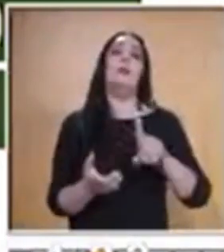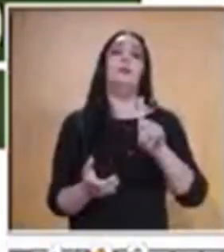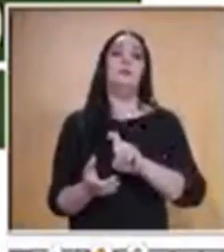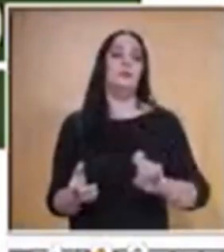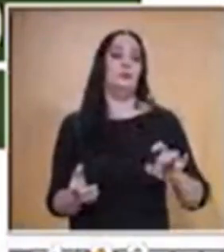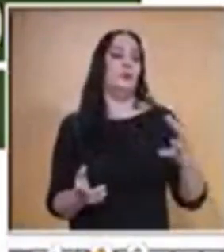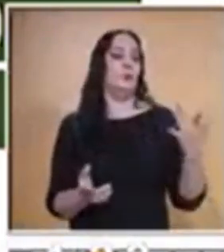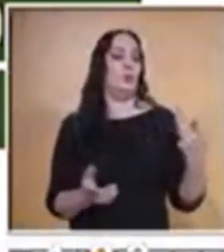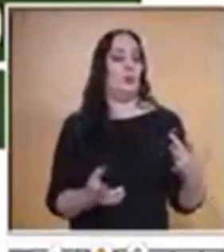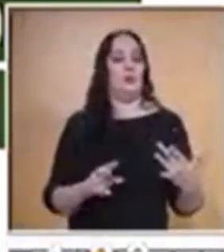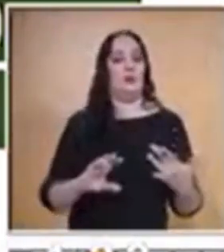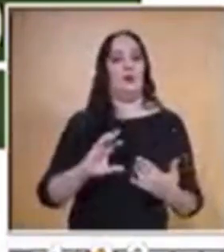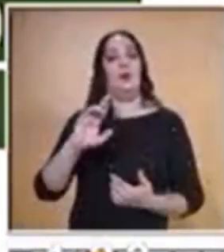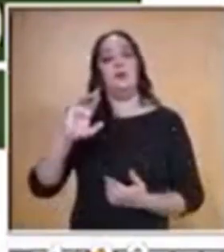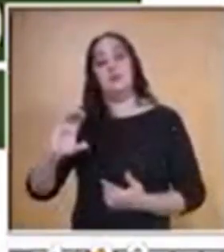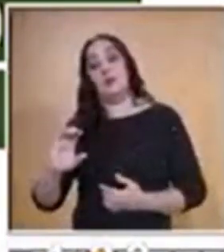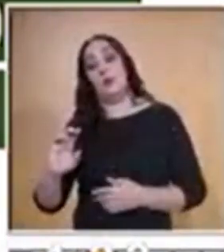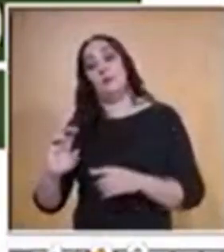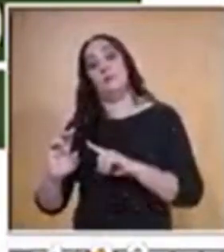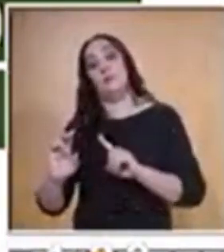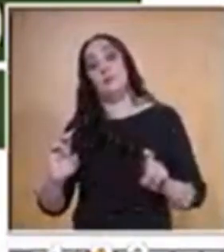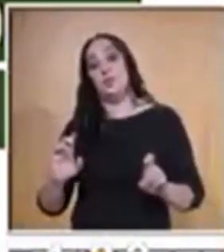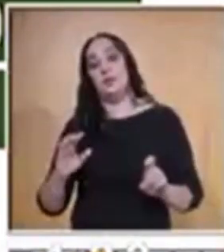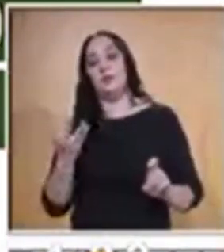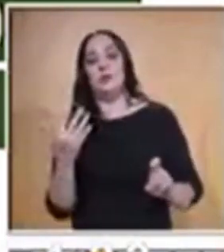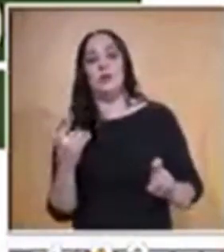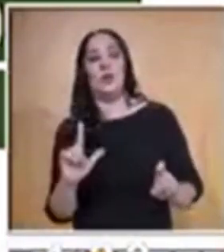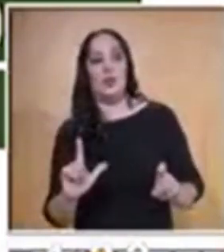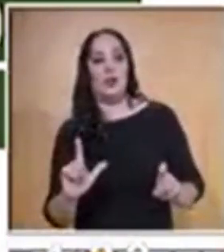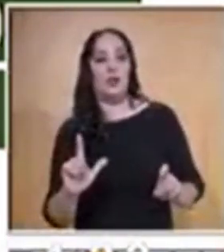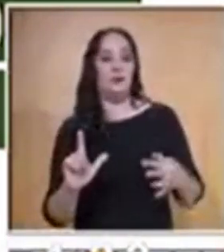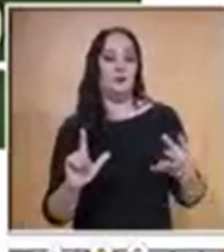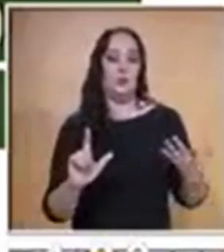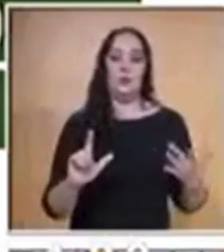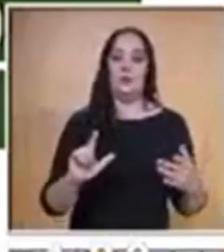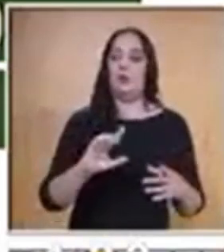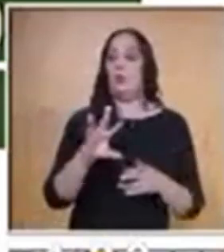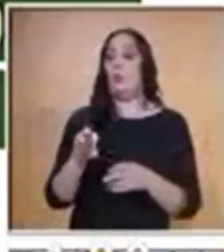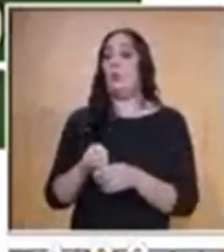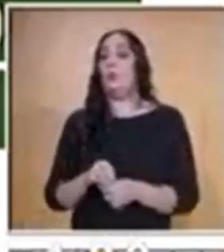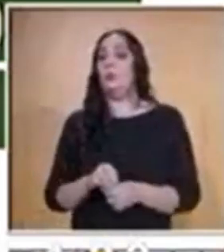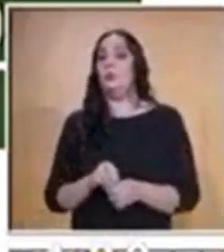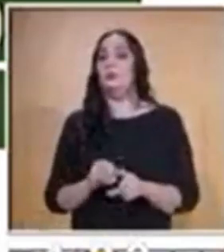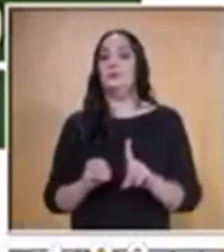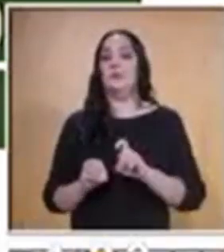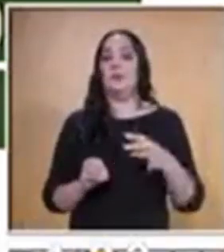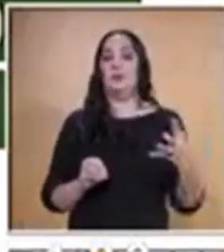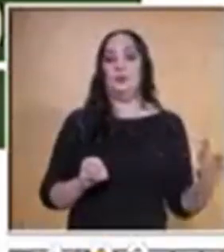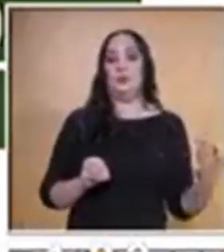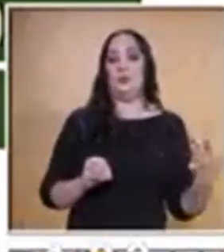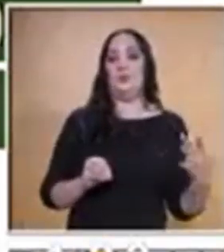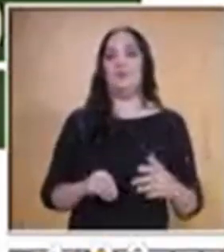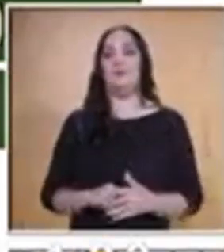C vale 100 y la L vale 50, al sumarse 150.